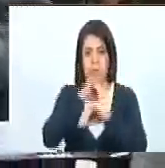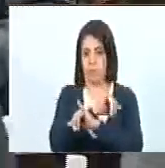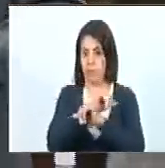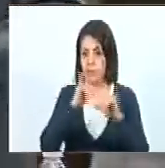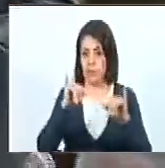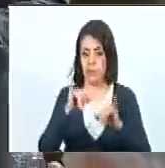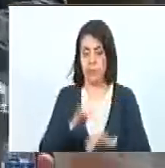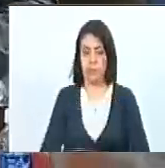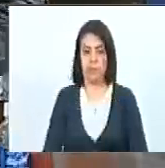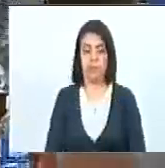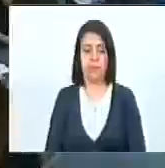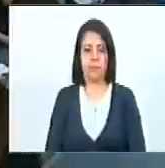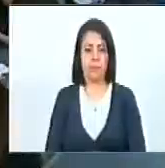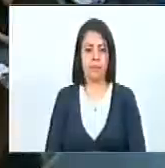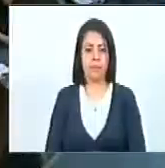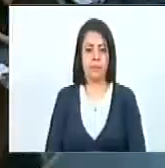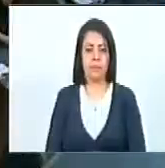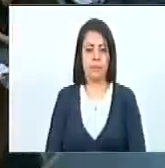gracias.